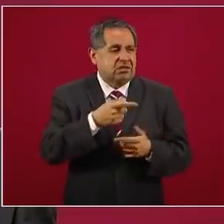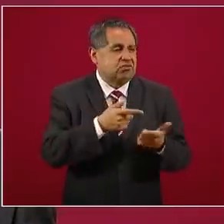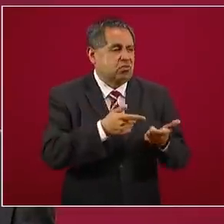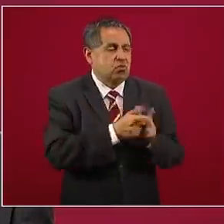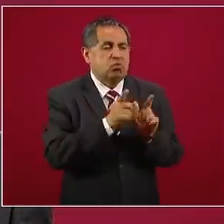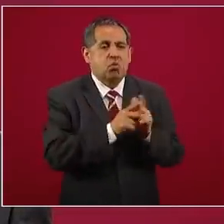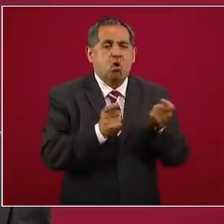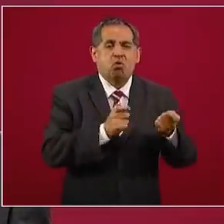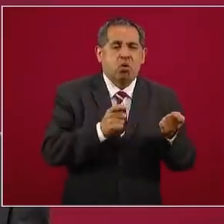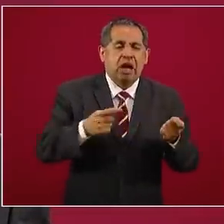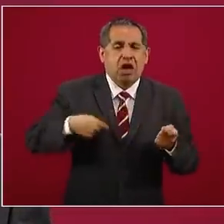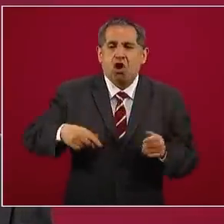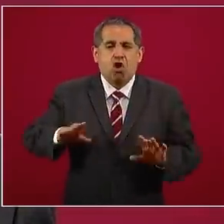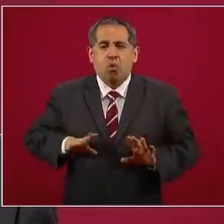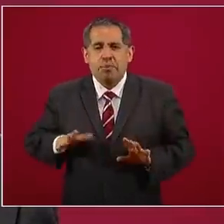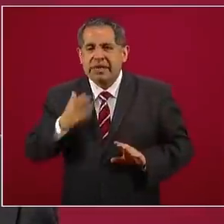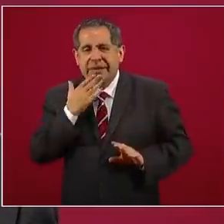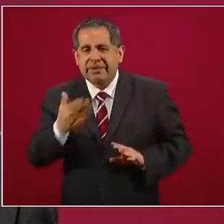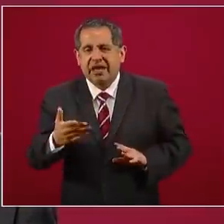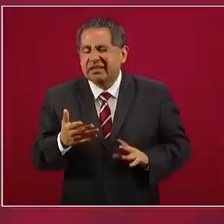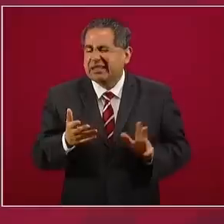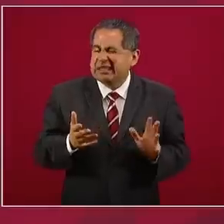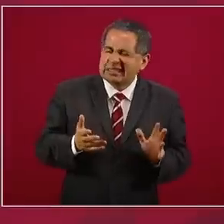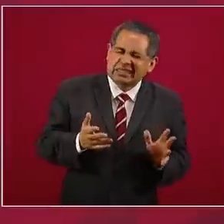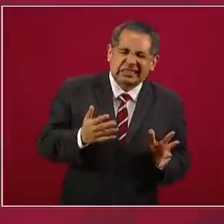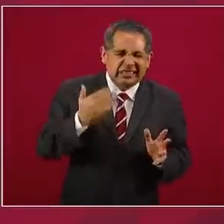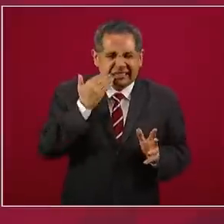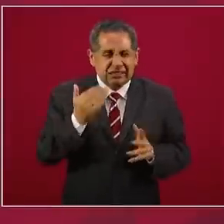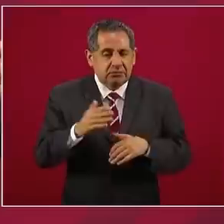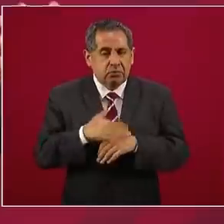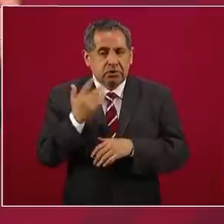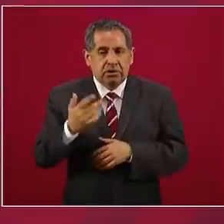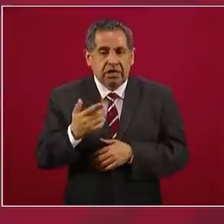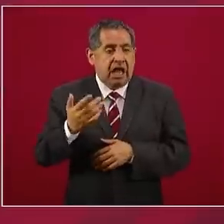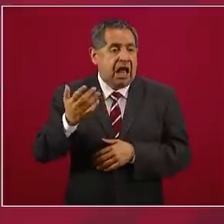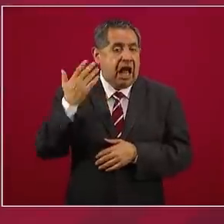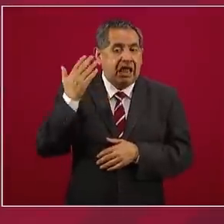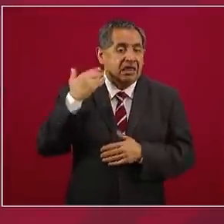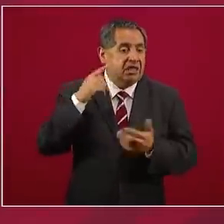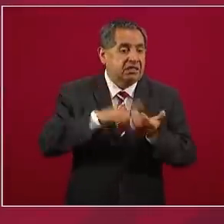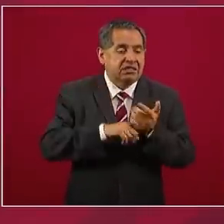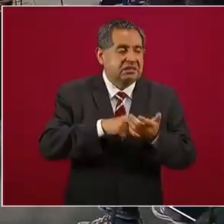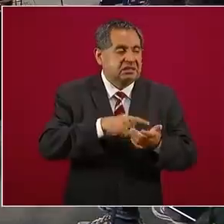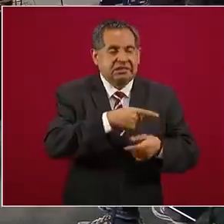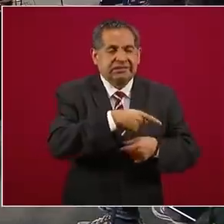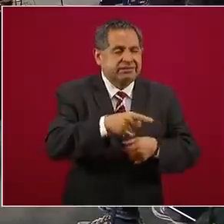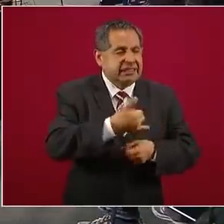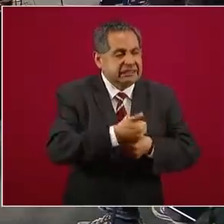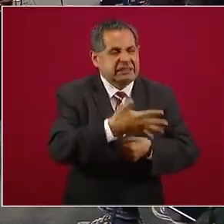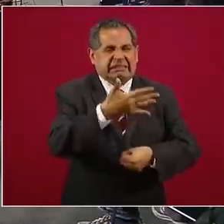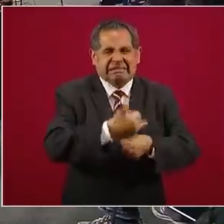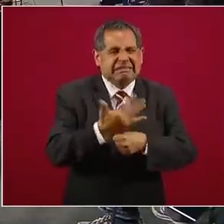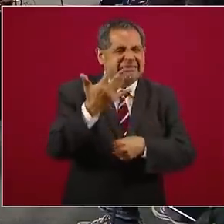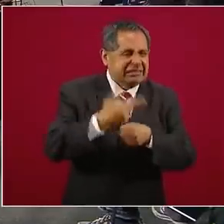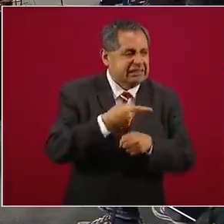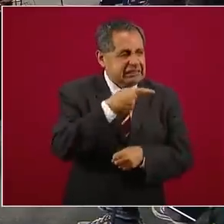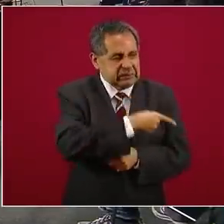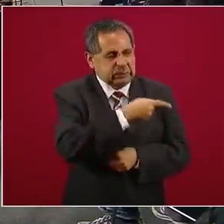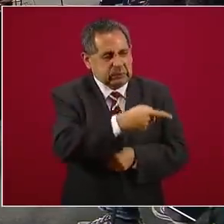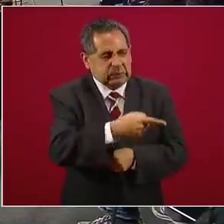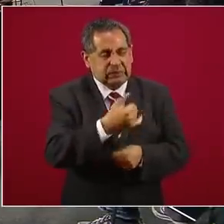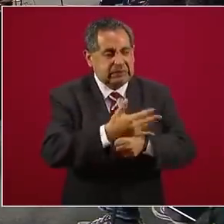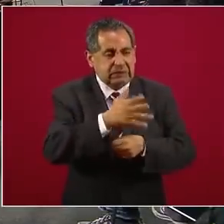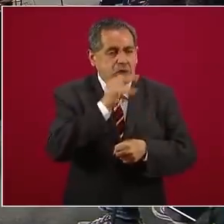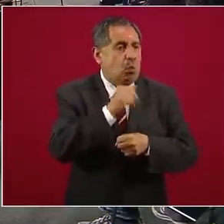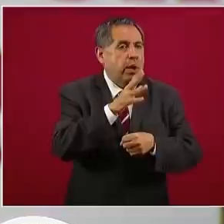favorable para alcanzar este objetivo. Y poco favorable es que había múltiples estorbos por distintos